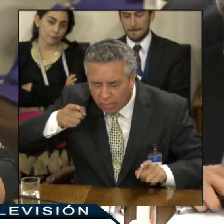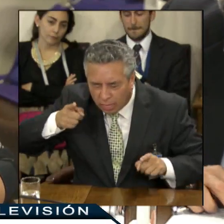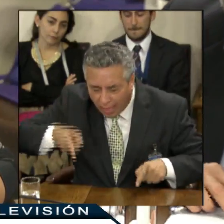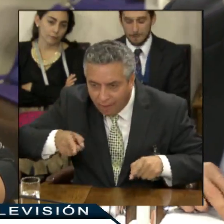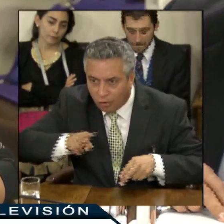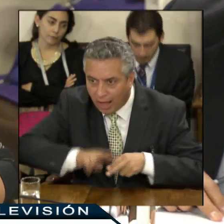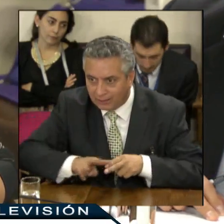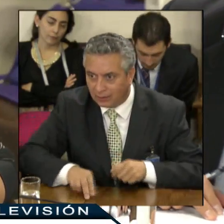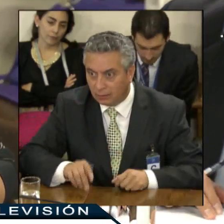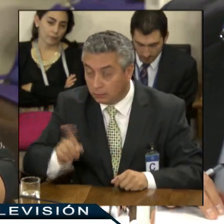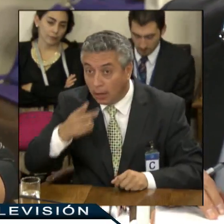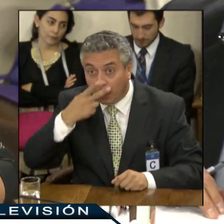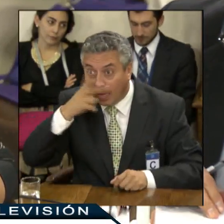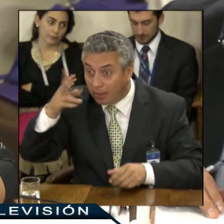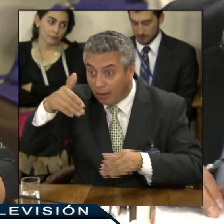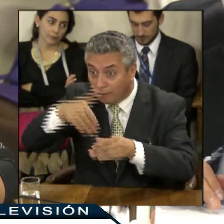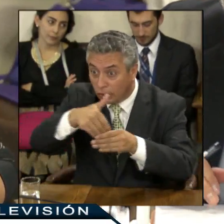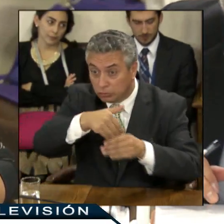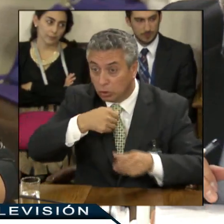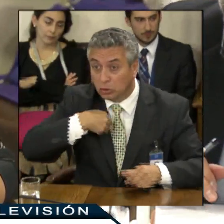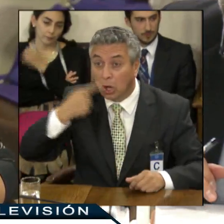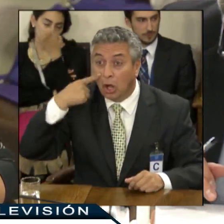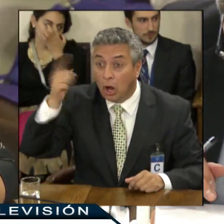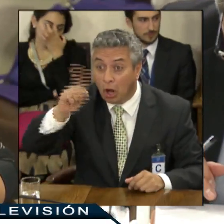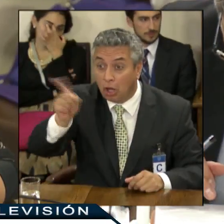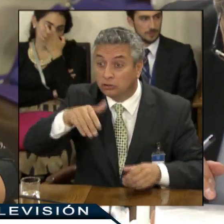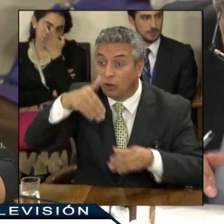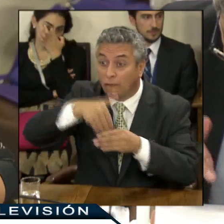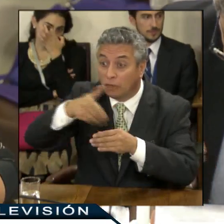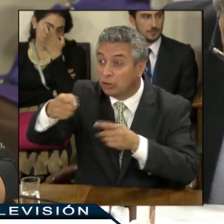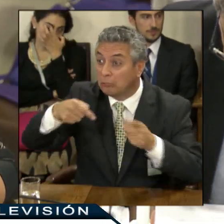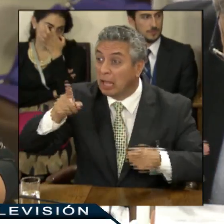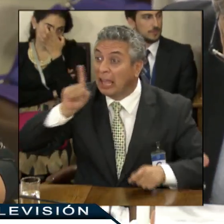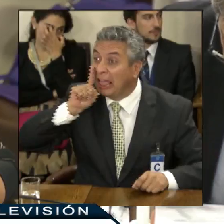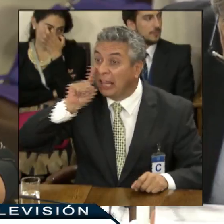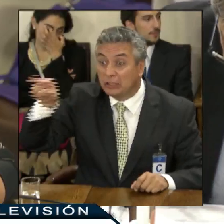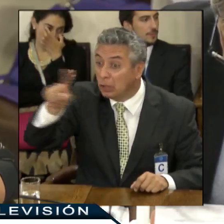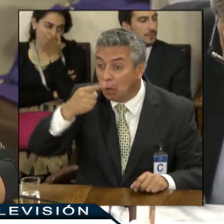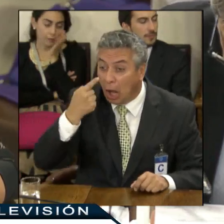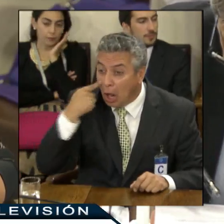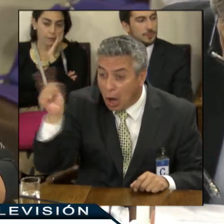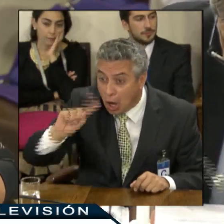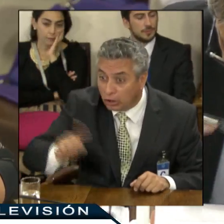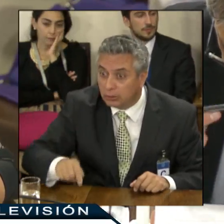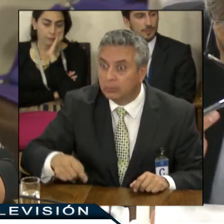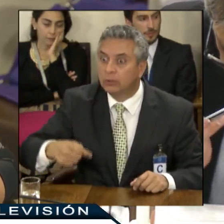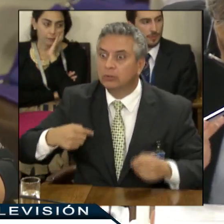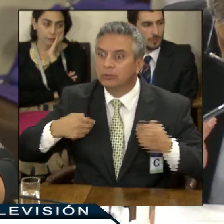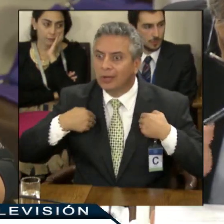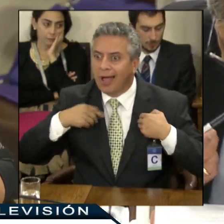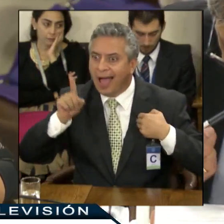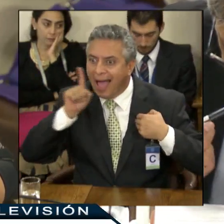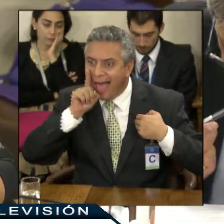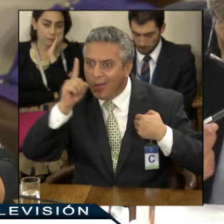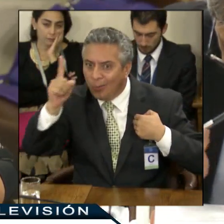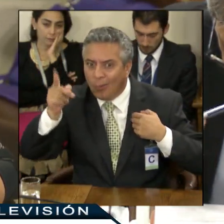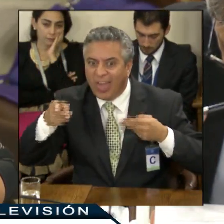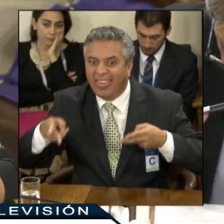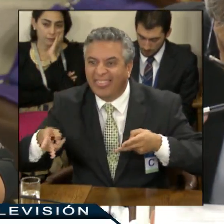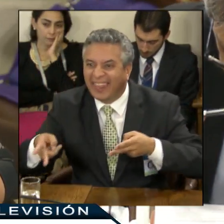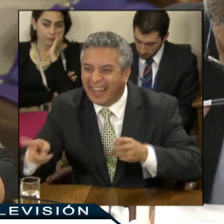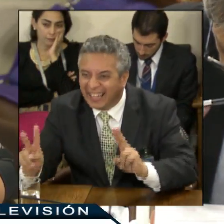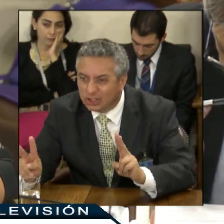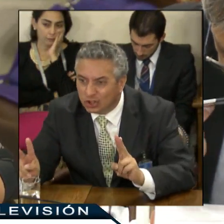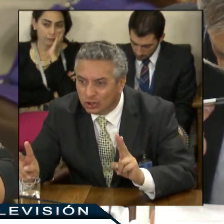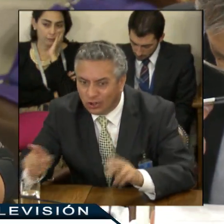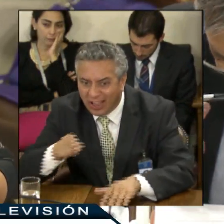la votación porque yo a ellos no los conozco no votan en mi Distrito No tengo idea Quiénes son ni nada sino tiene que ver con que hay un derecho y que a mí eso es